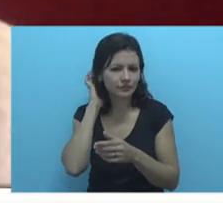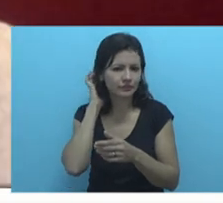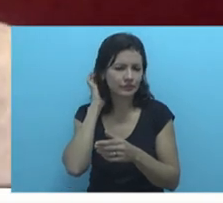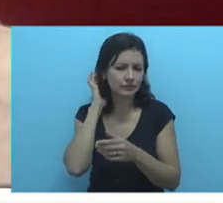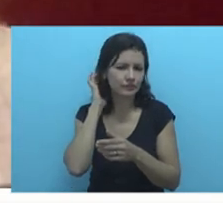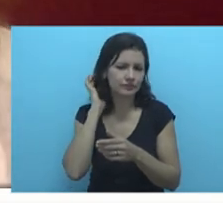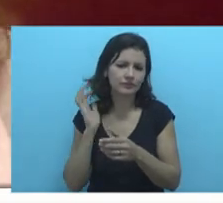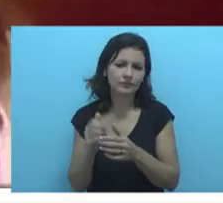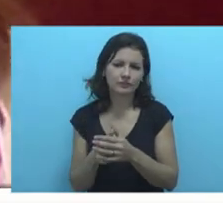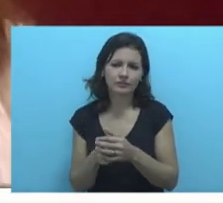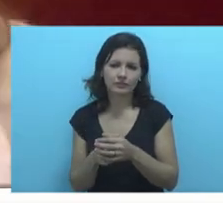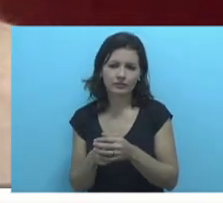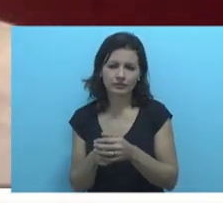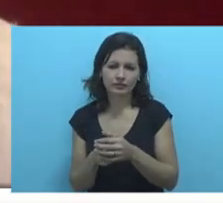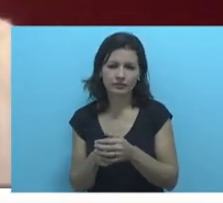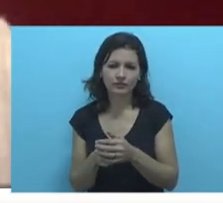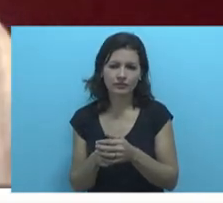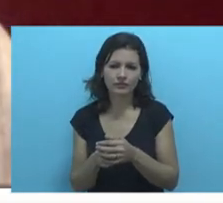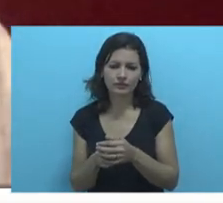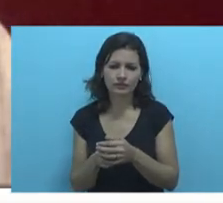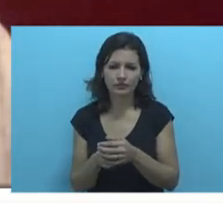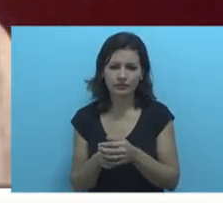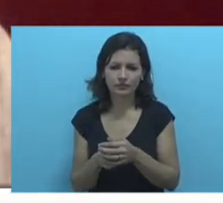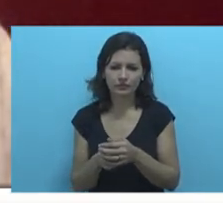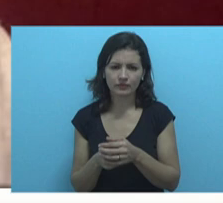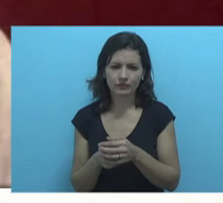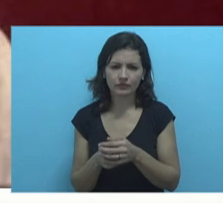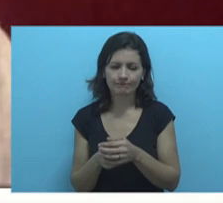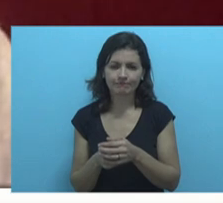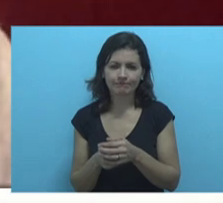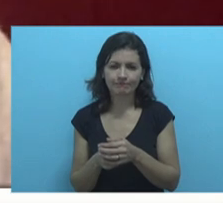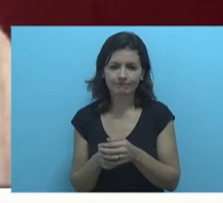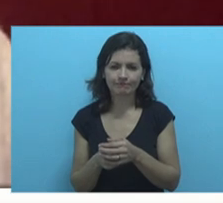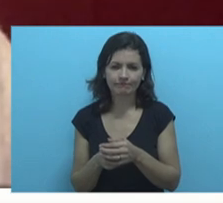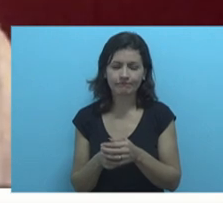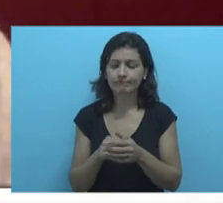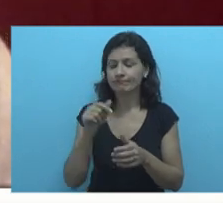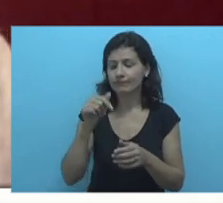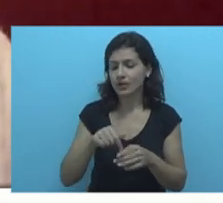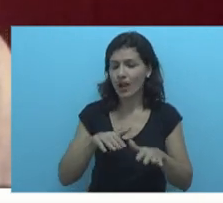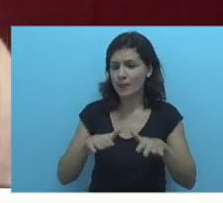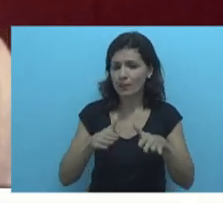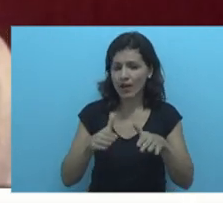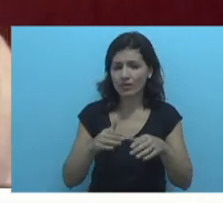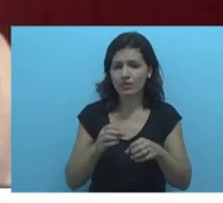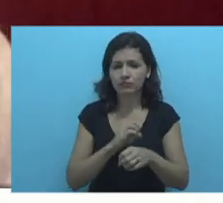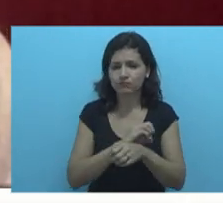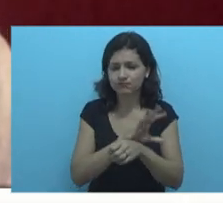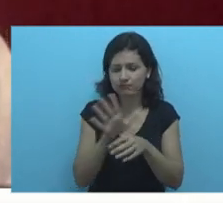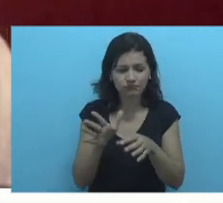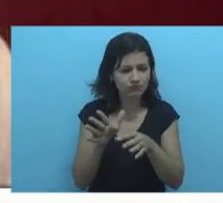Y en este momento, como les decía, la pandemia nos impone todo el tiempo el memento mori, el recuerdo de